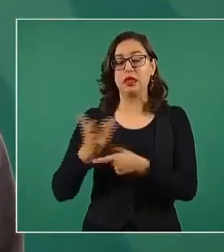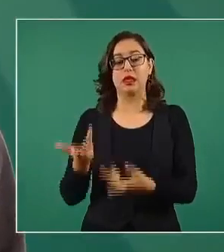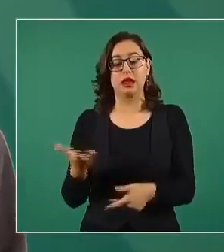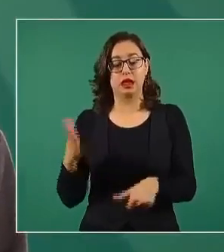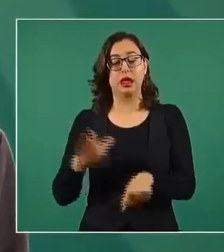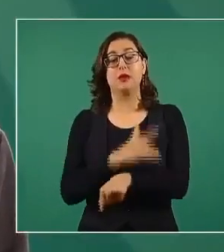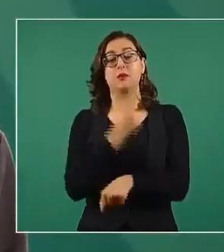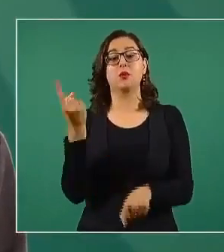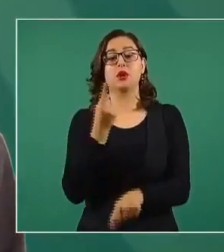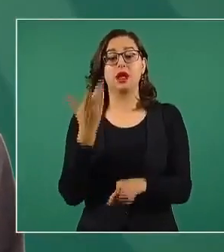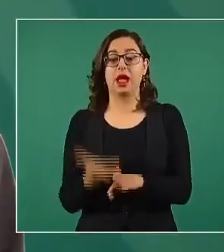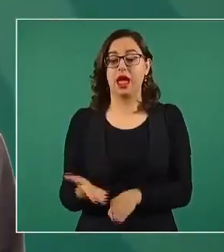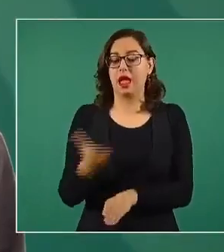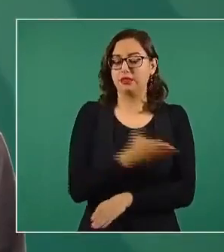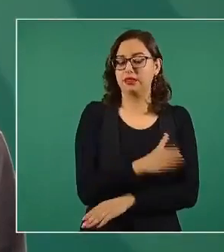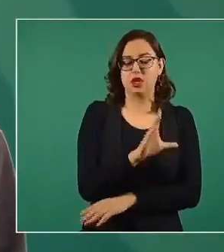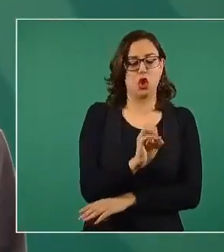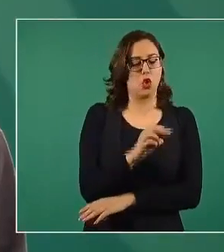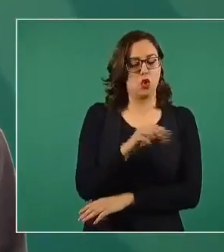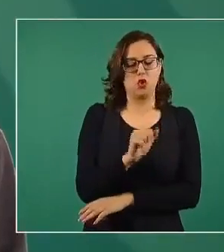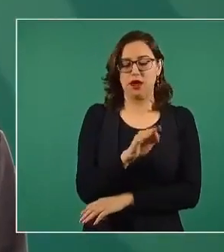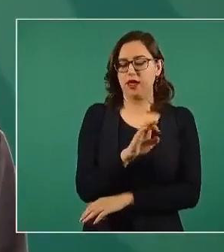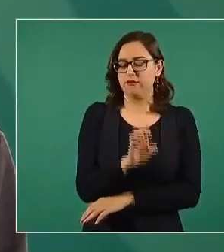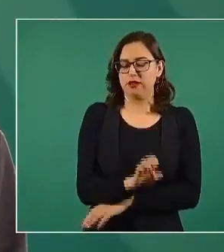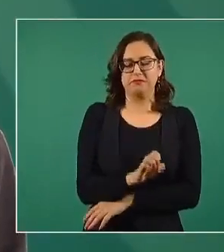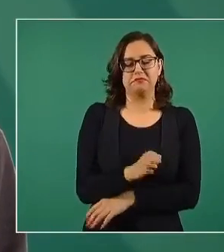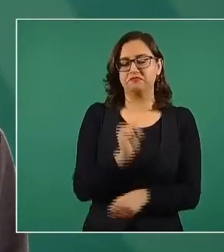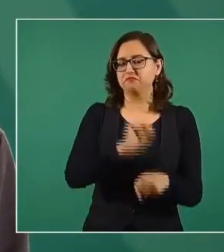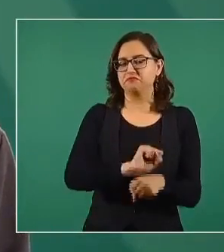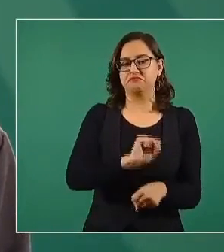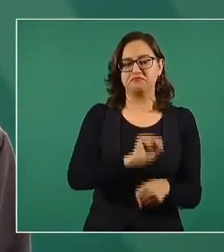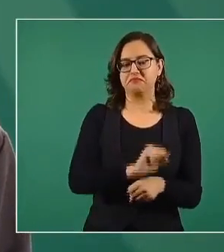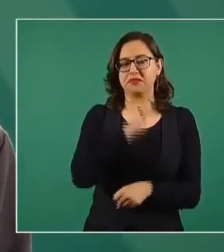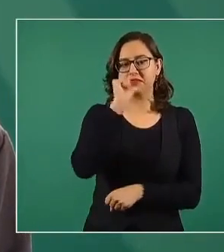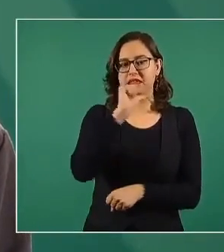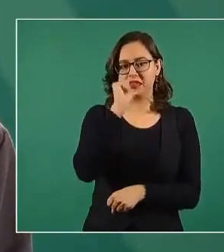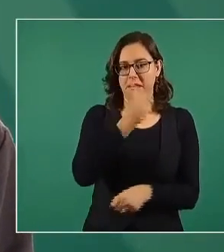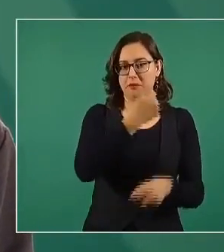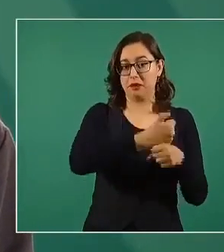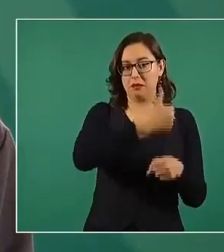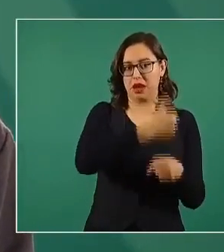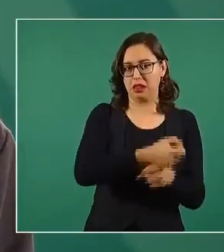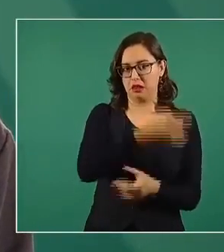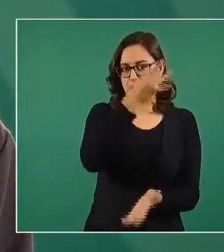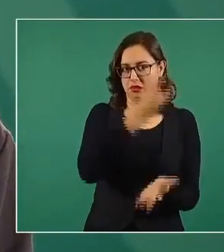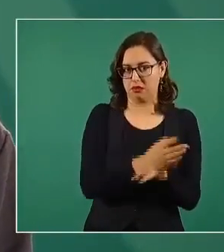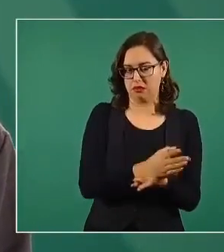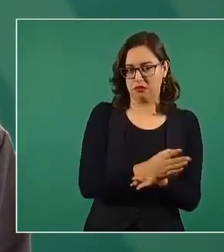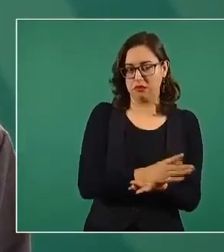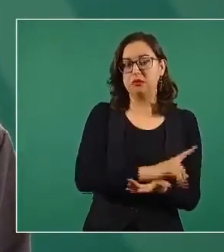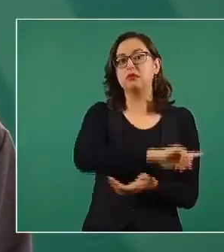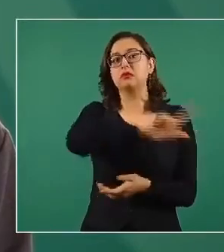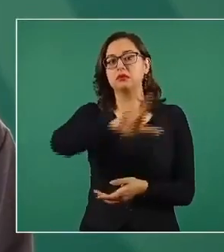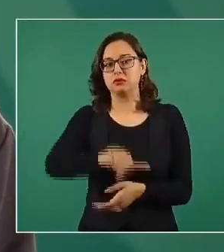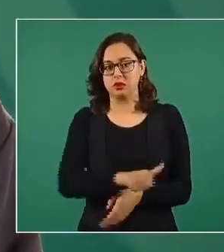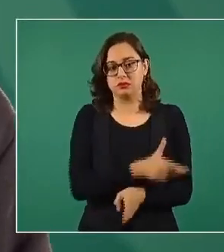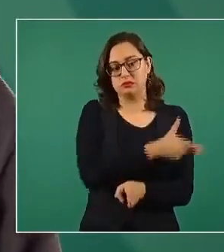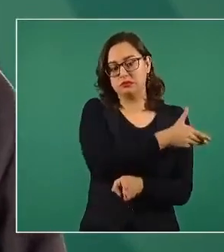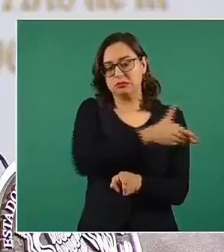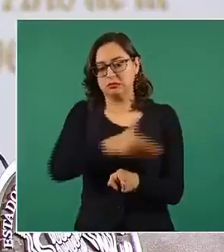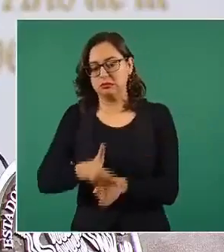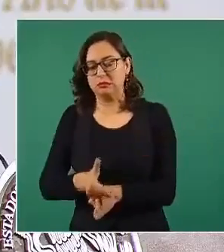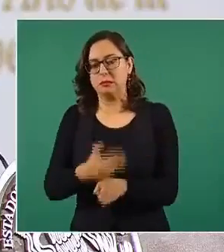este servicio y ya era parte de la educación básica. Pero el desafío fue mayor